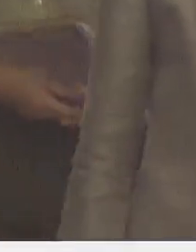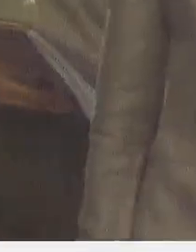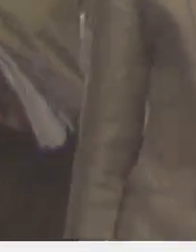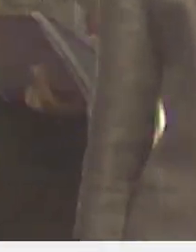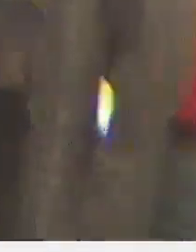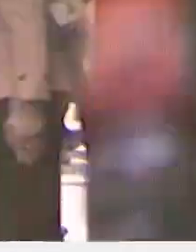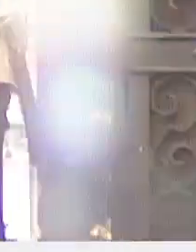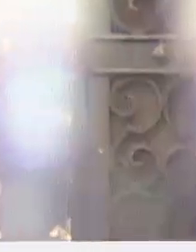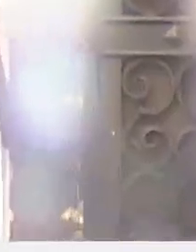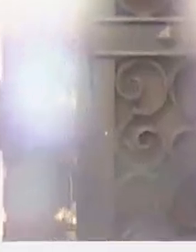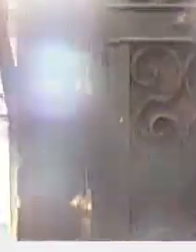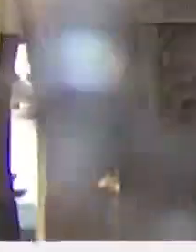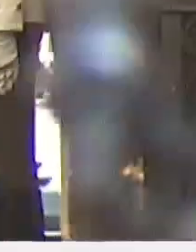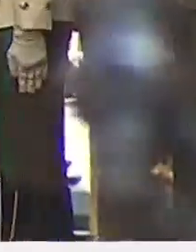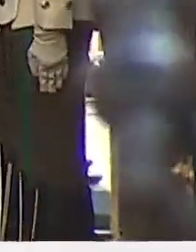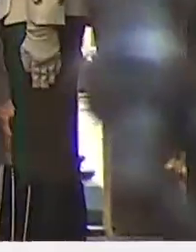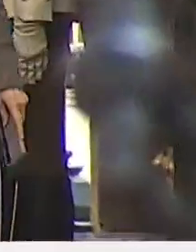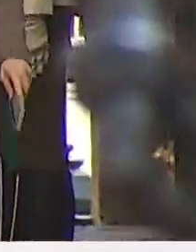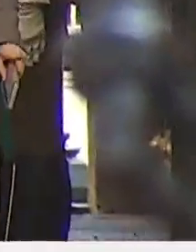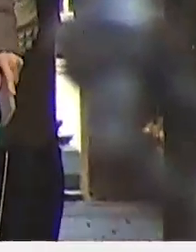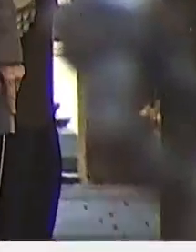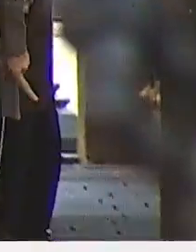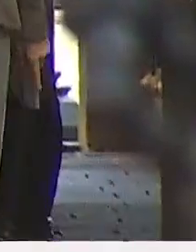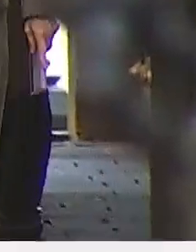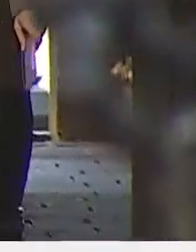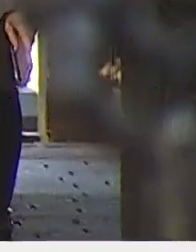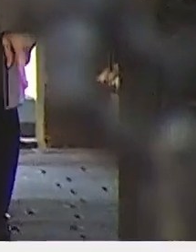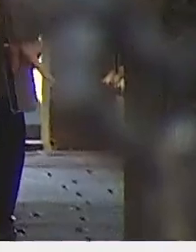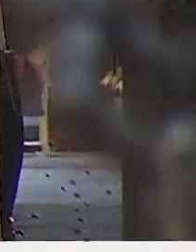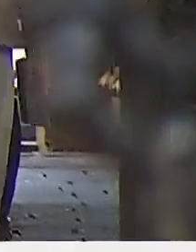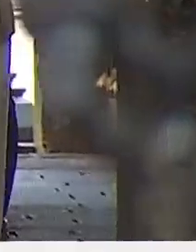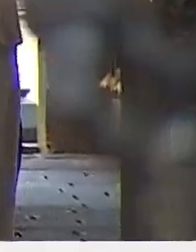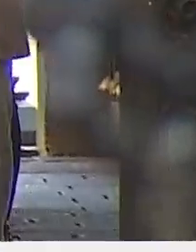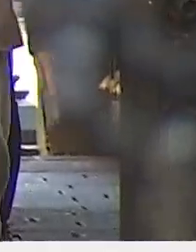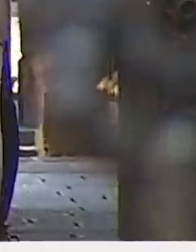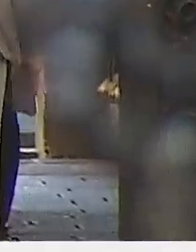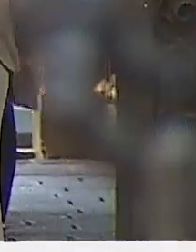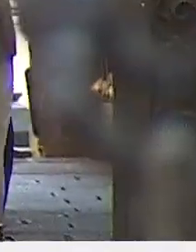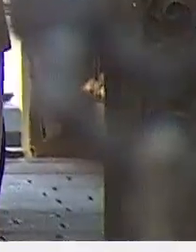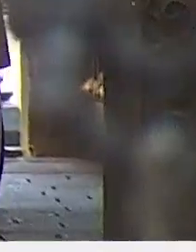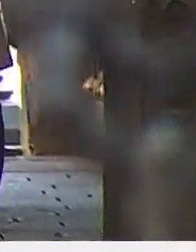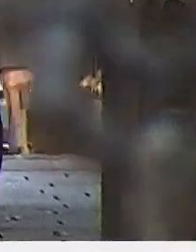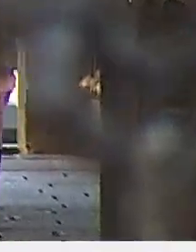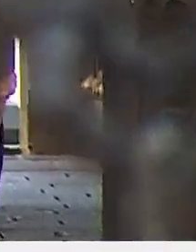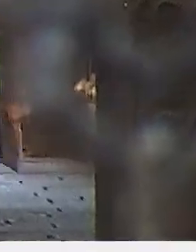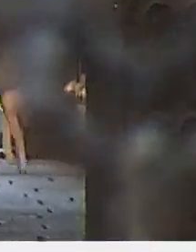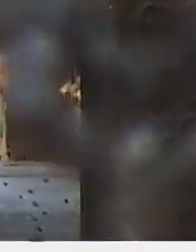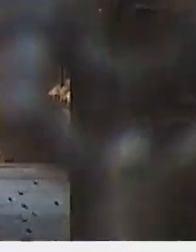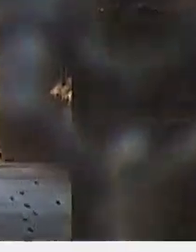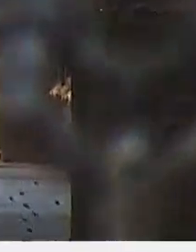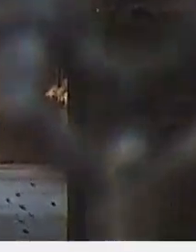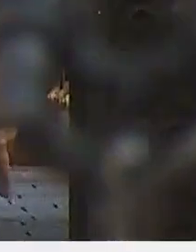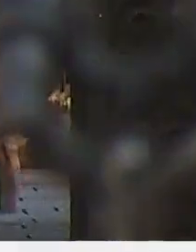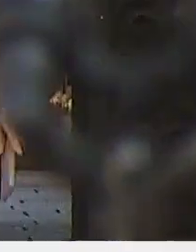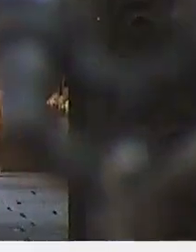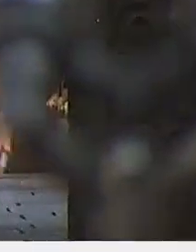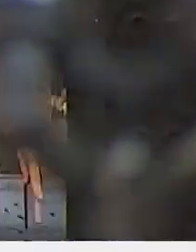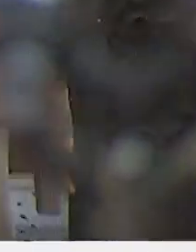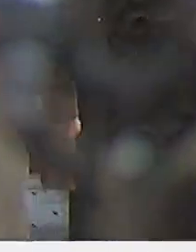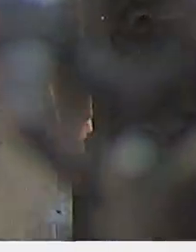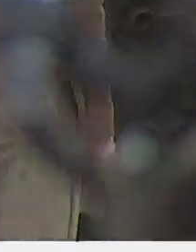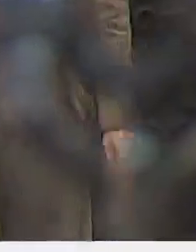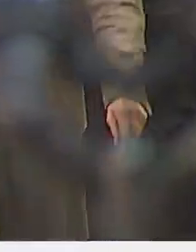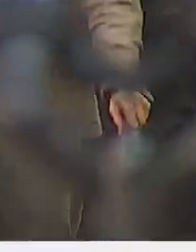la Guardia de Palacio, con sus escoltas, con los edecanes. Ahí viene la marcha del mandatario por el patio de los cañones,